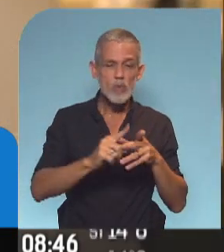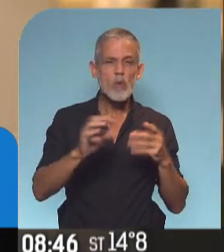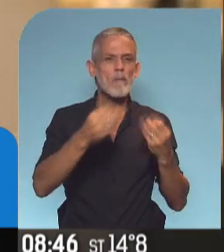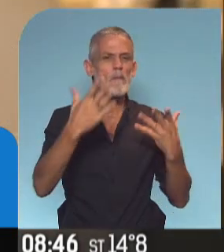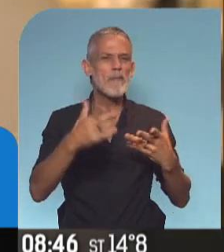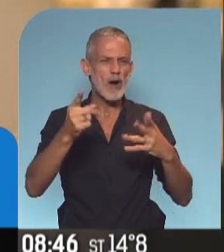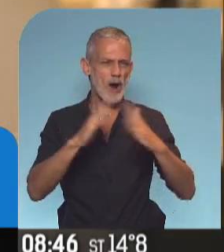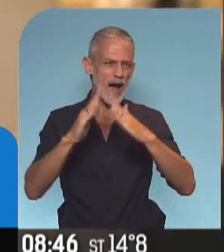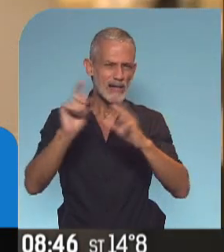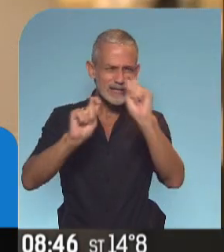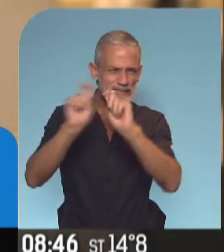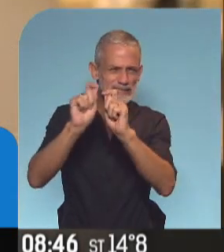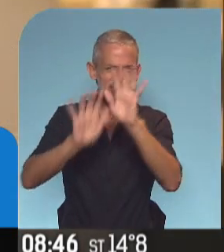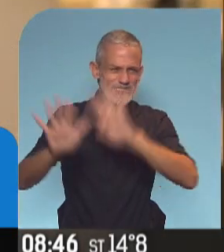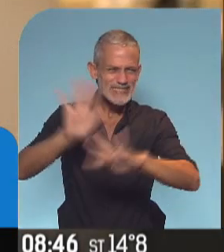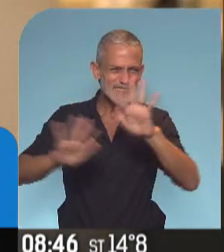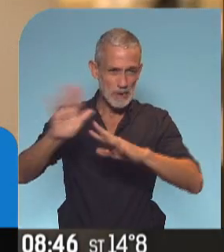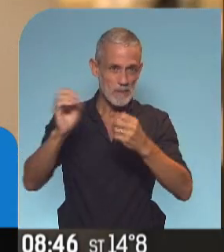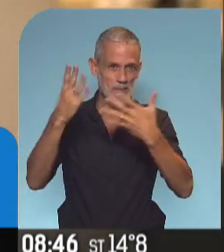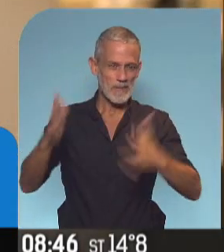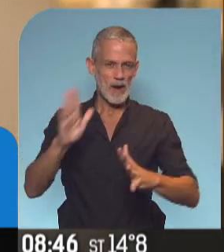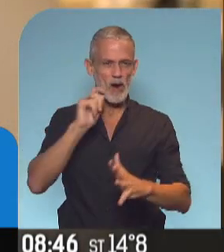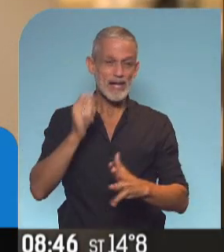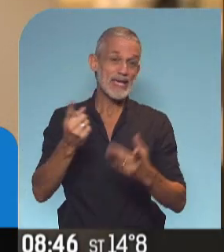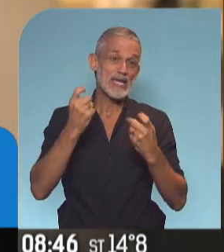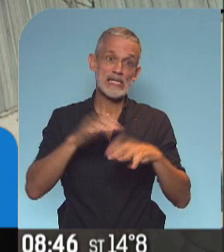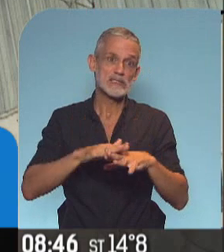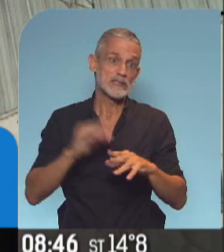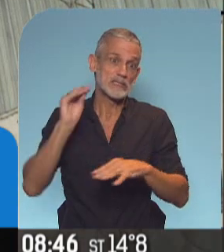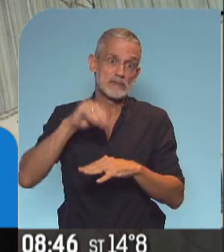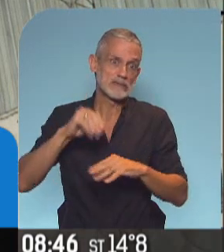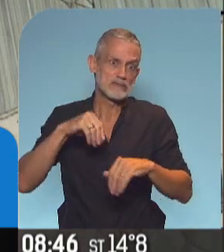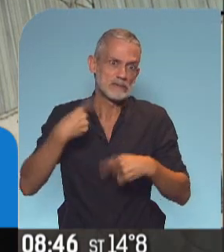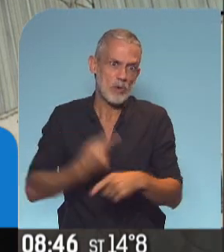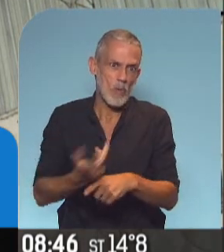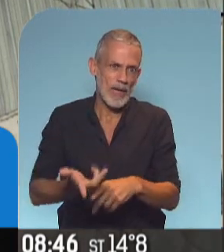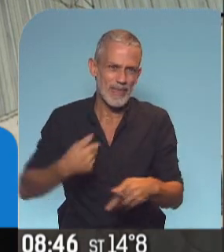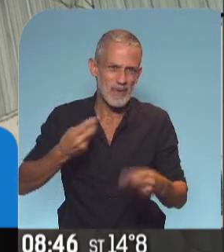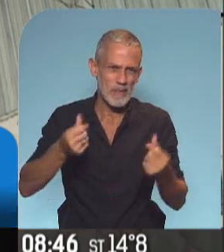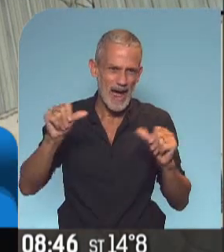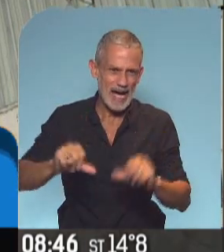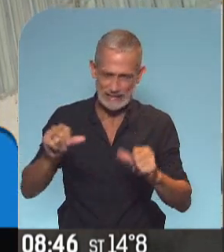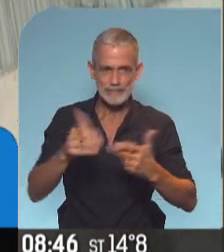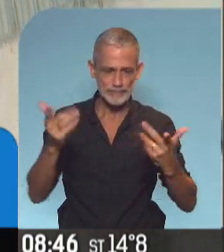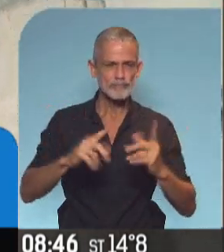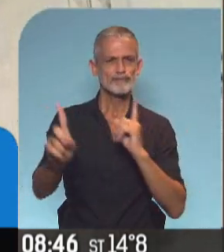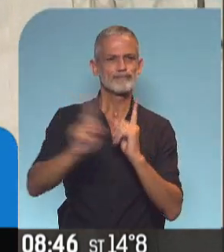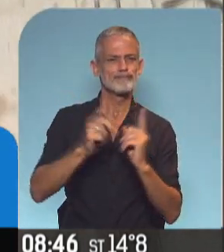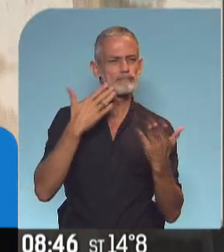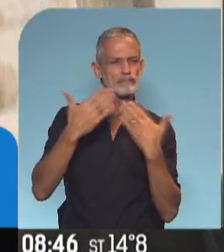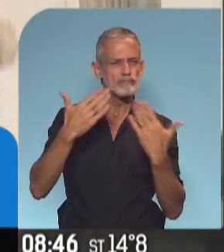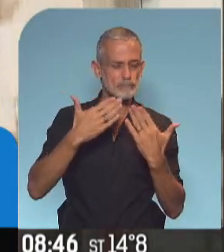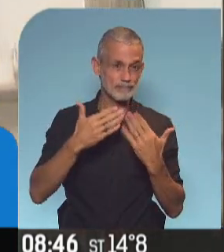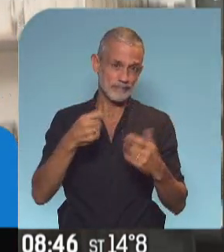hogar y que tienen necesidades que no pueden cubrir entonces atraviesan una entrevista con nuestras